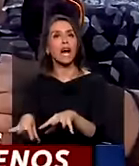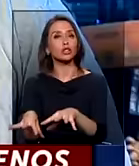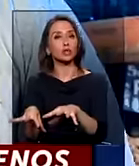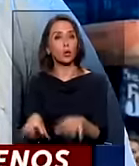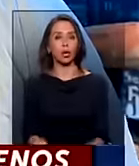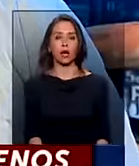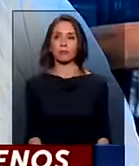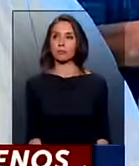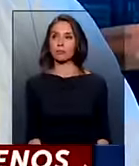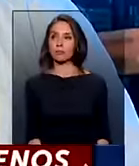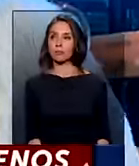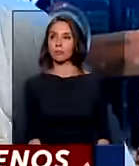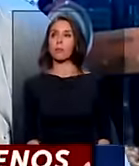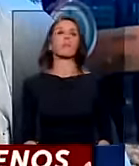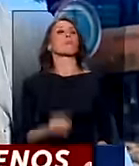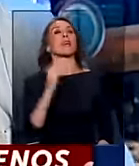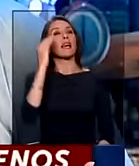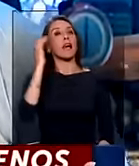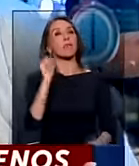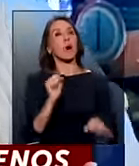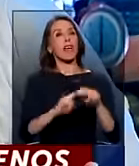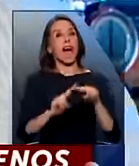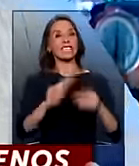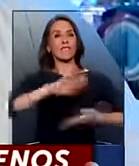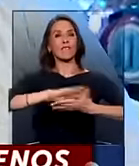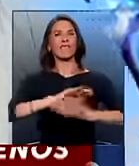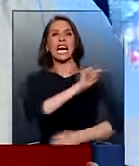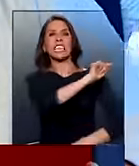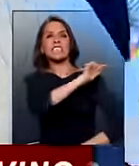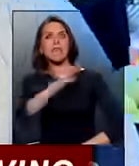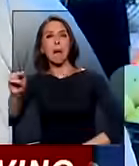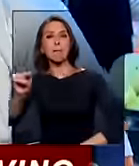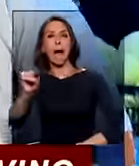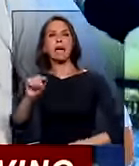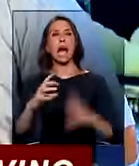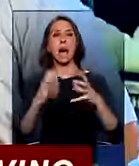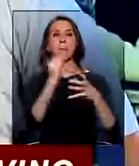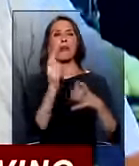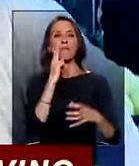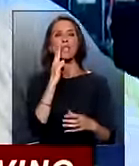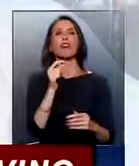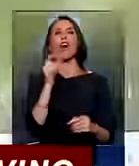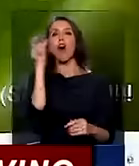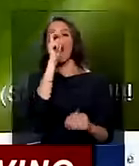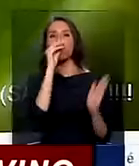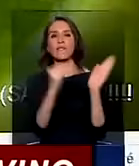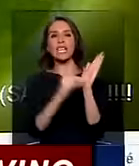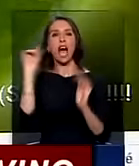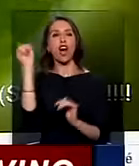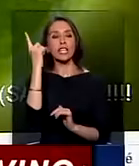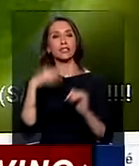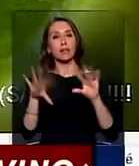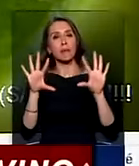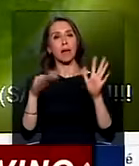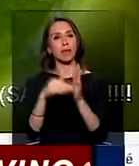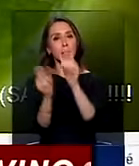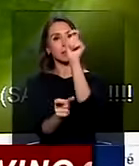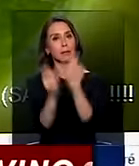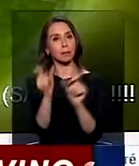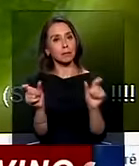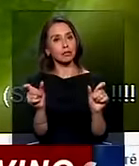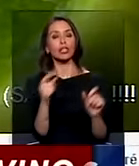corresponde. Debíamos hacer la semana del melón con vino. Ah, no el día, la semana. Y declarar la feriado nacional. Ya son más de 10.000 personas